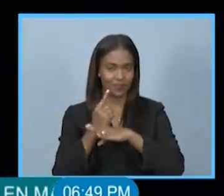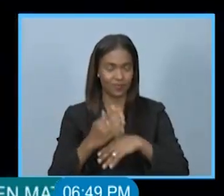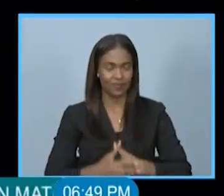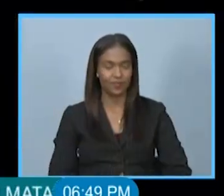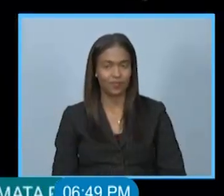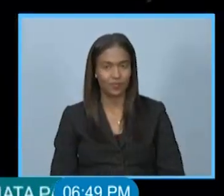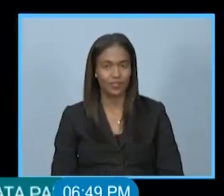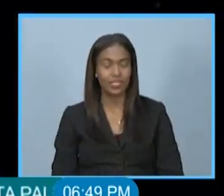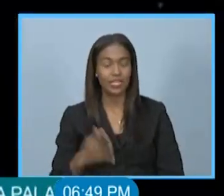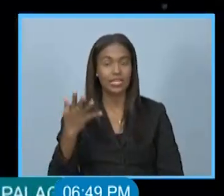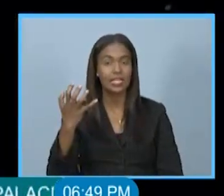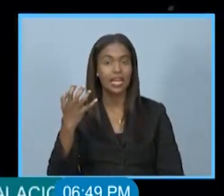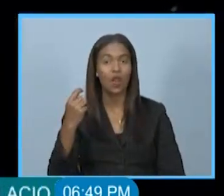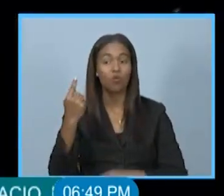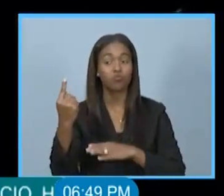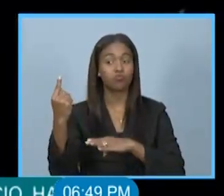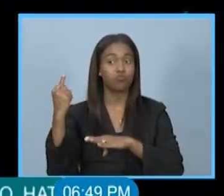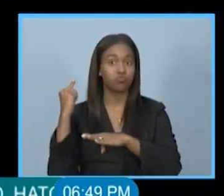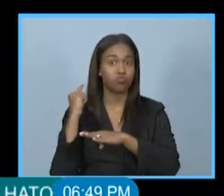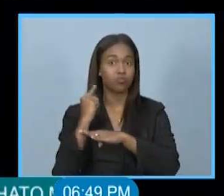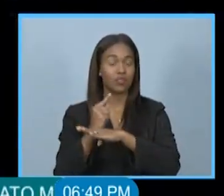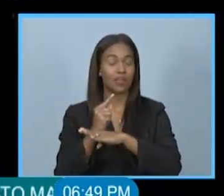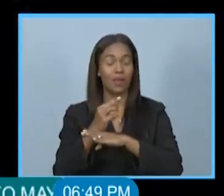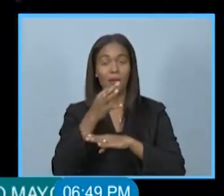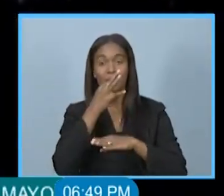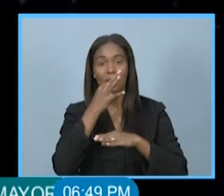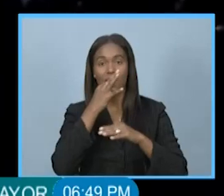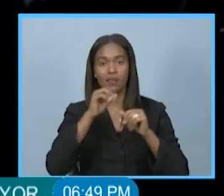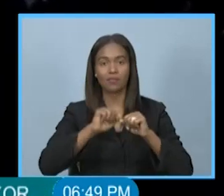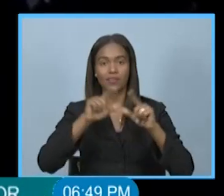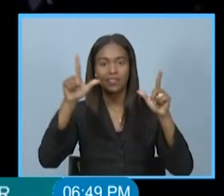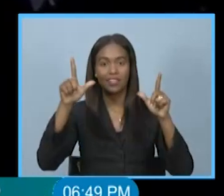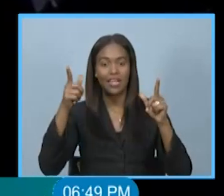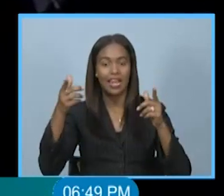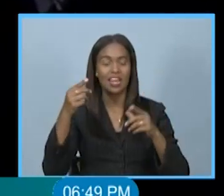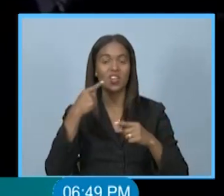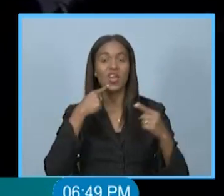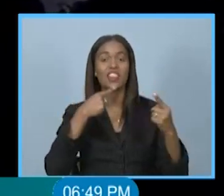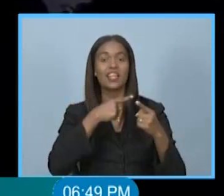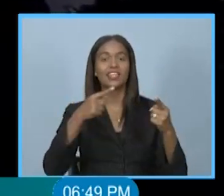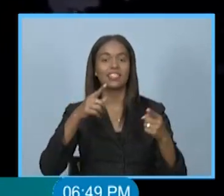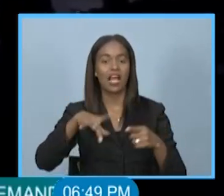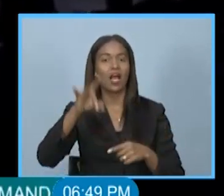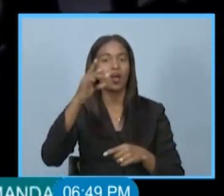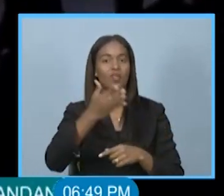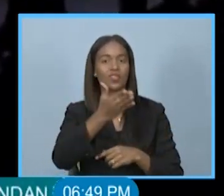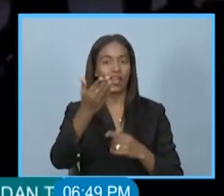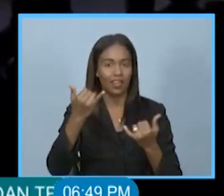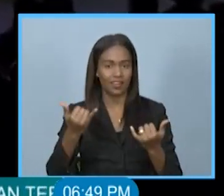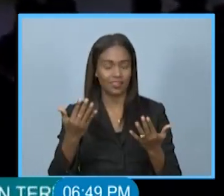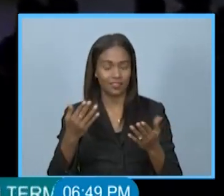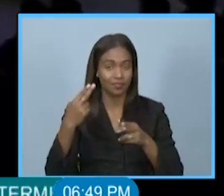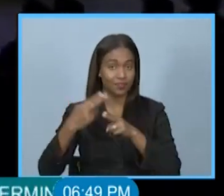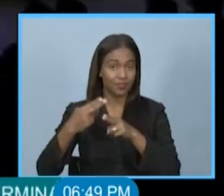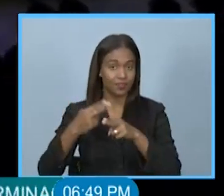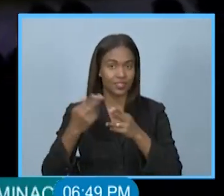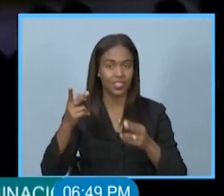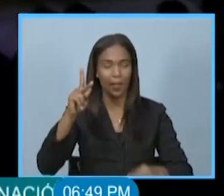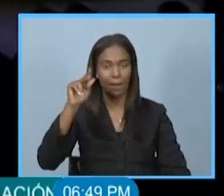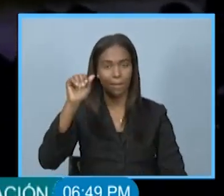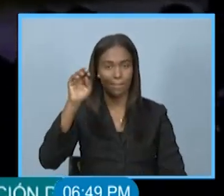quiero que salga Pues en la próxima presentadora de noticias de una de ustedes cómo estás mi amor Cómo te llamas